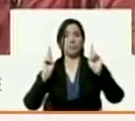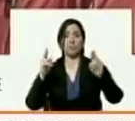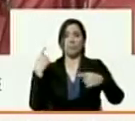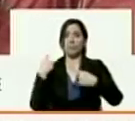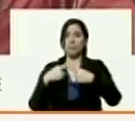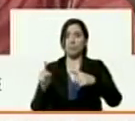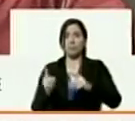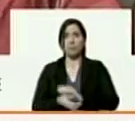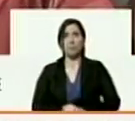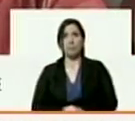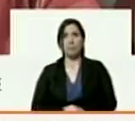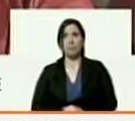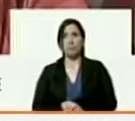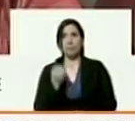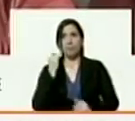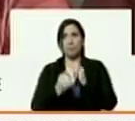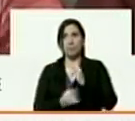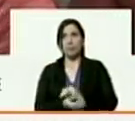que